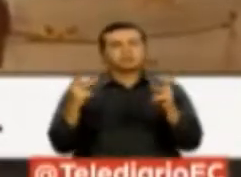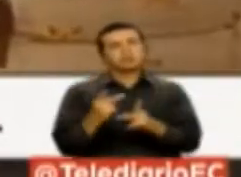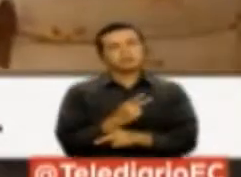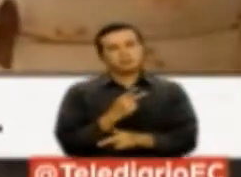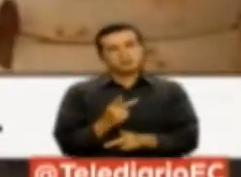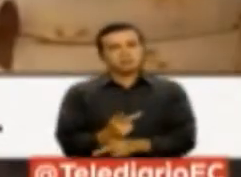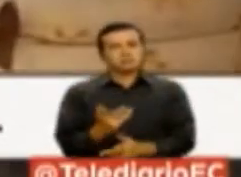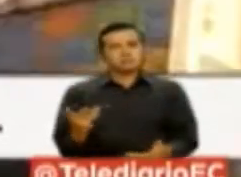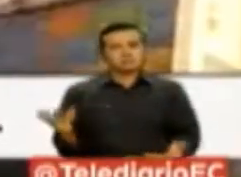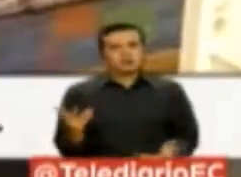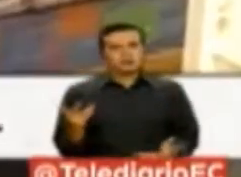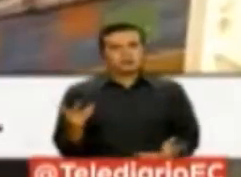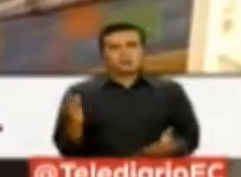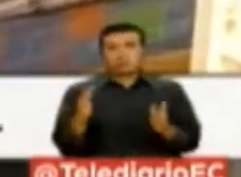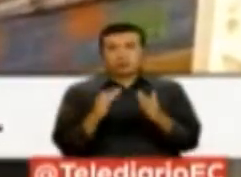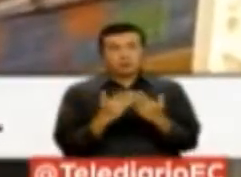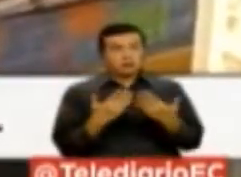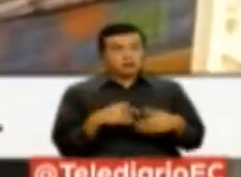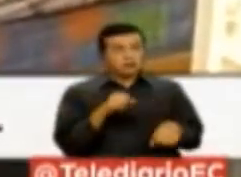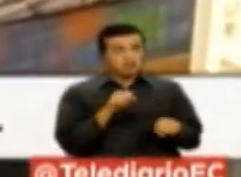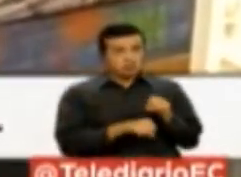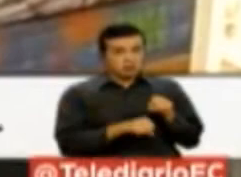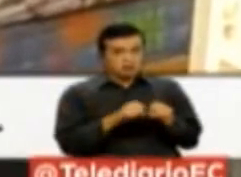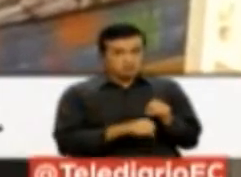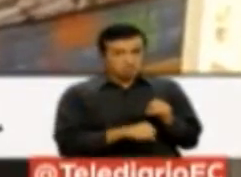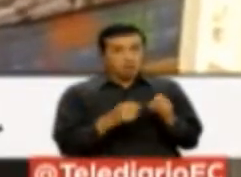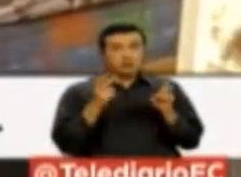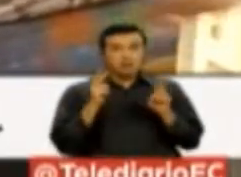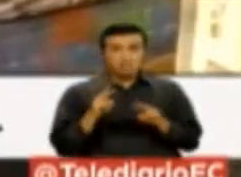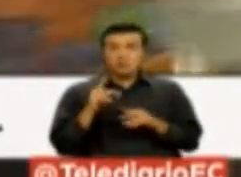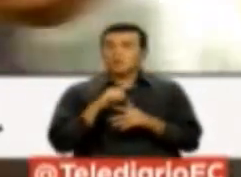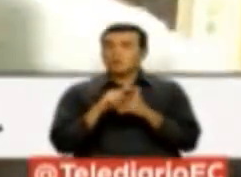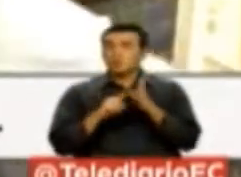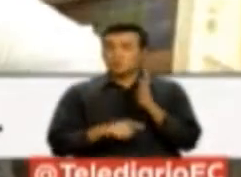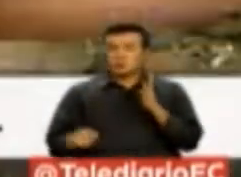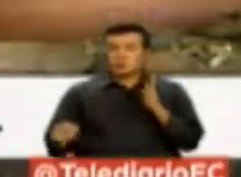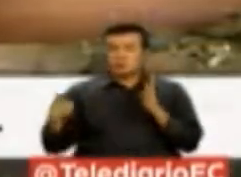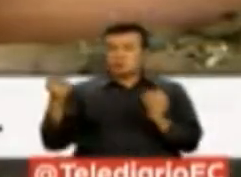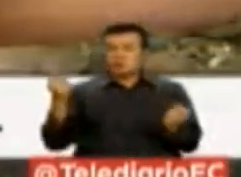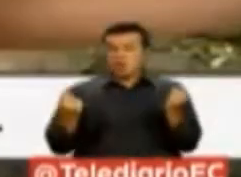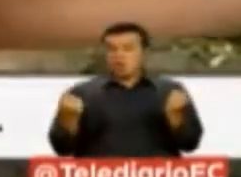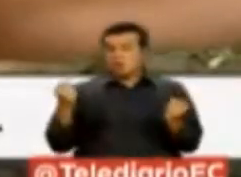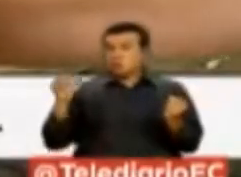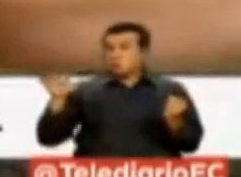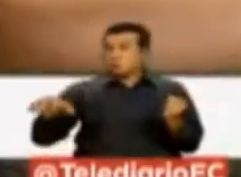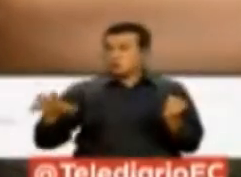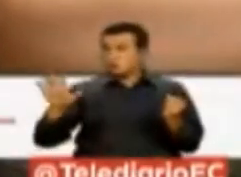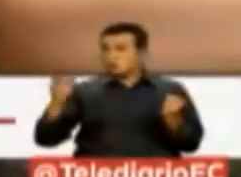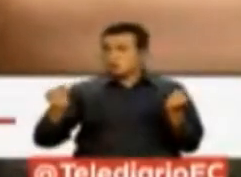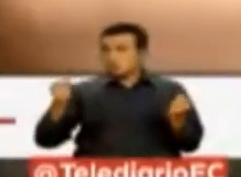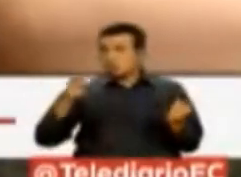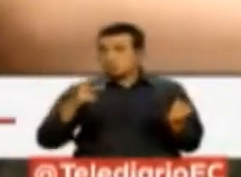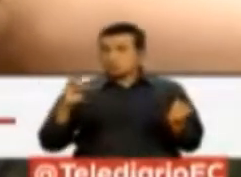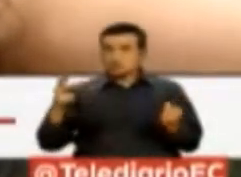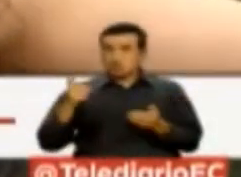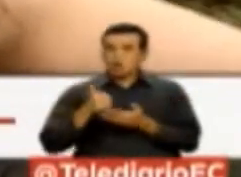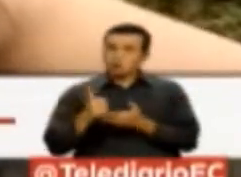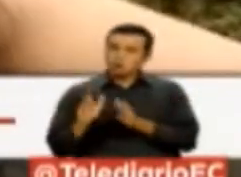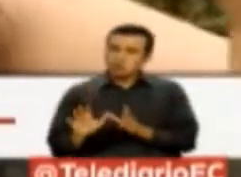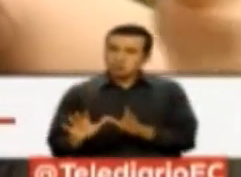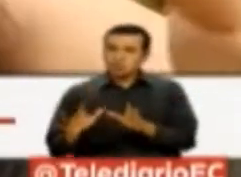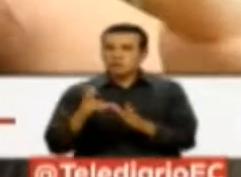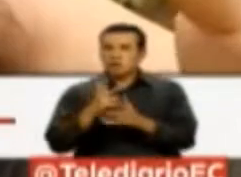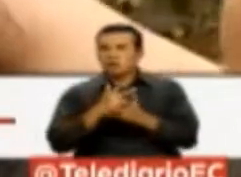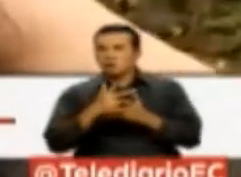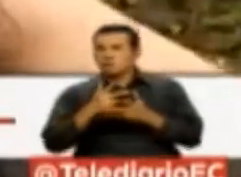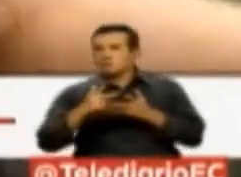no son las únicas que sufren los estragos de las precipitaciones más y más también tuvimos que sacarlo porque se